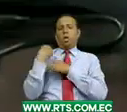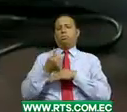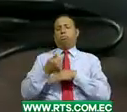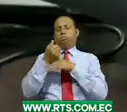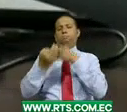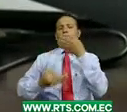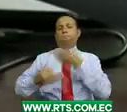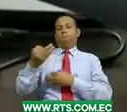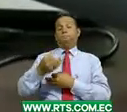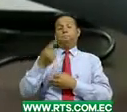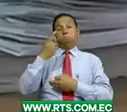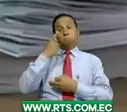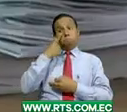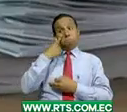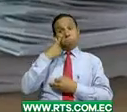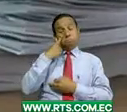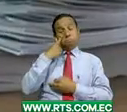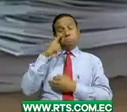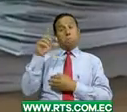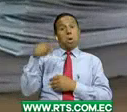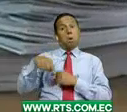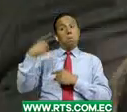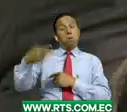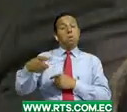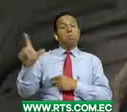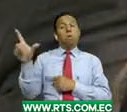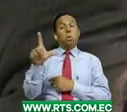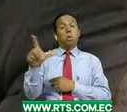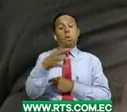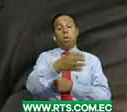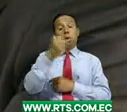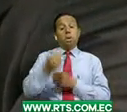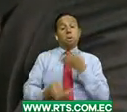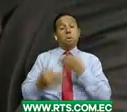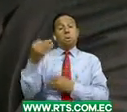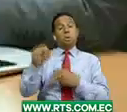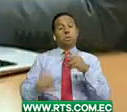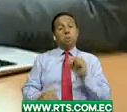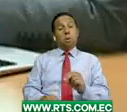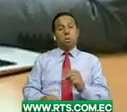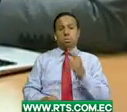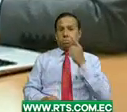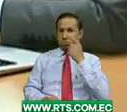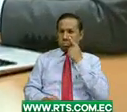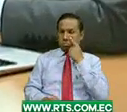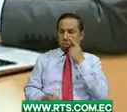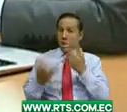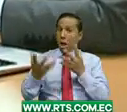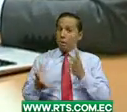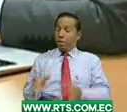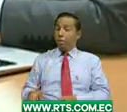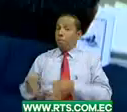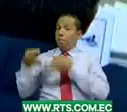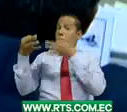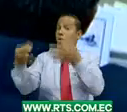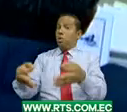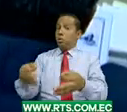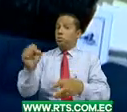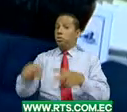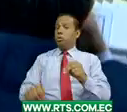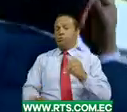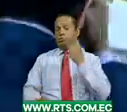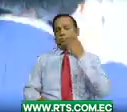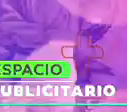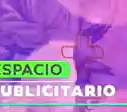lunes para cuando fue convocada la audiencia de juzgamiento para ver si esta se vuelve a postergar, informó